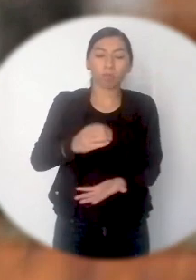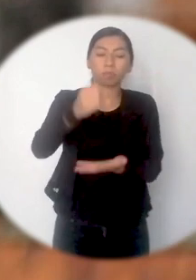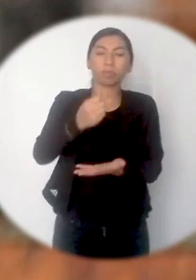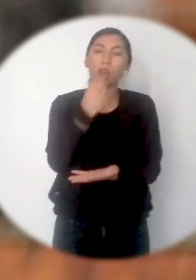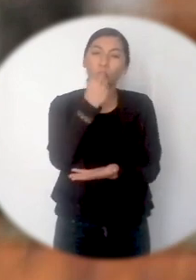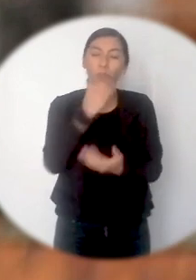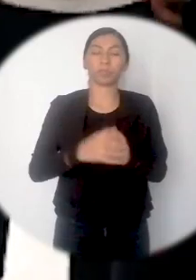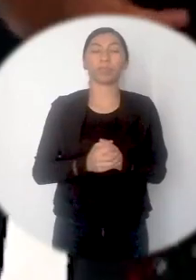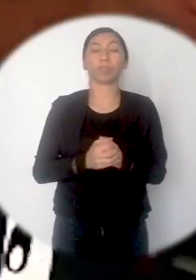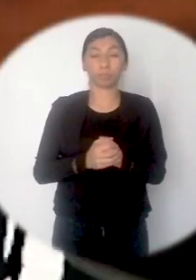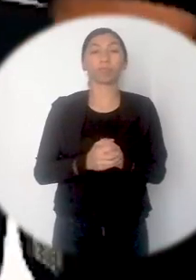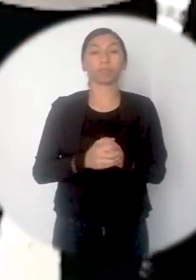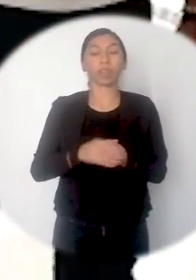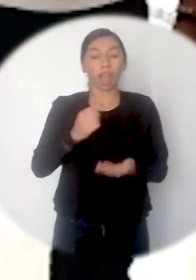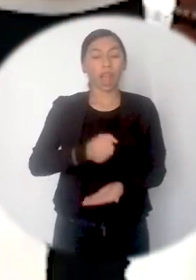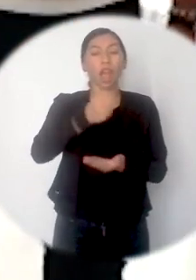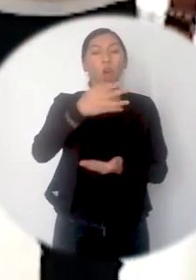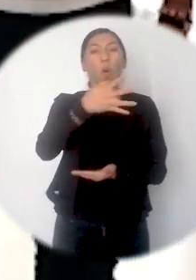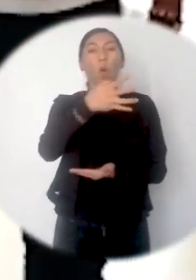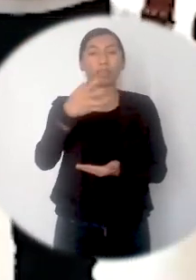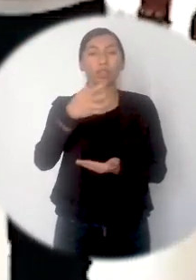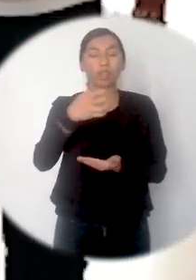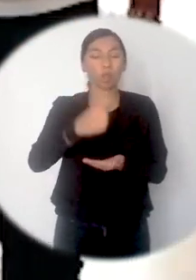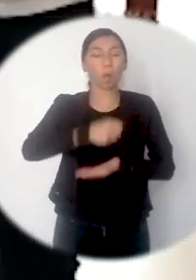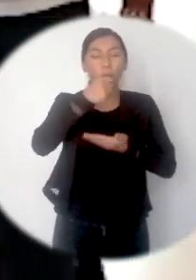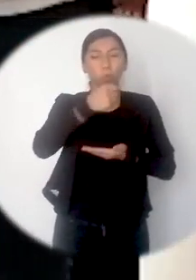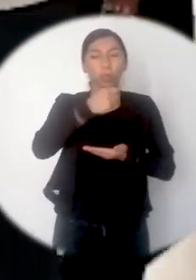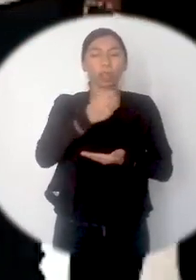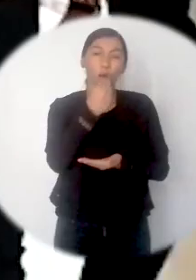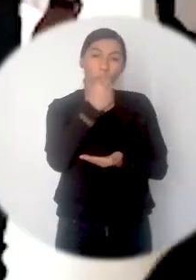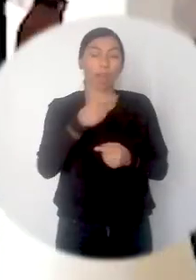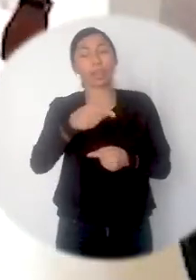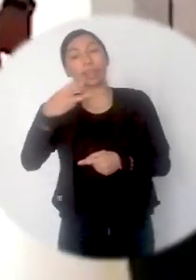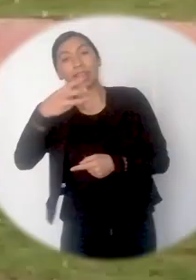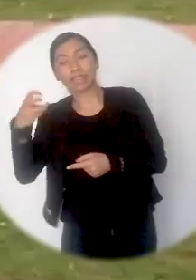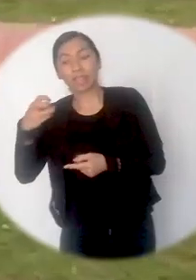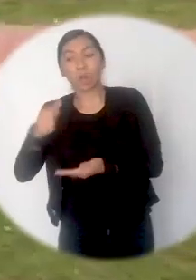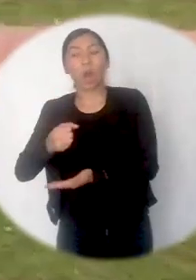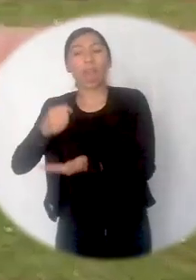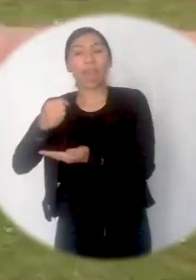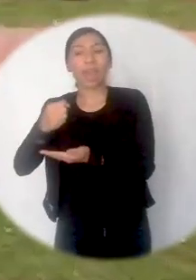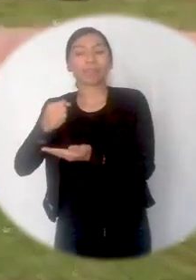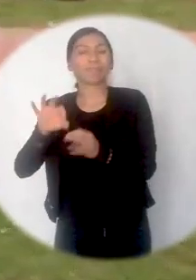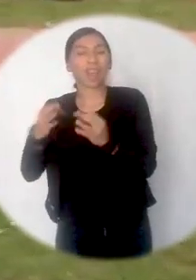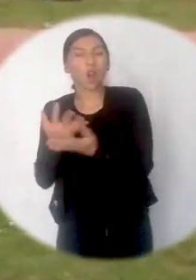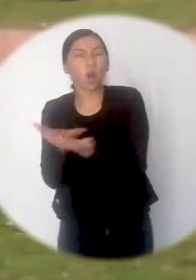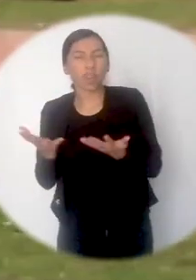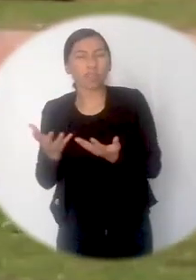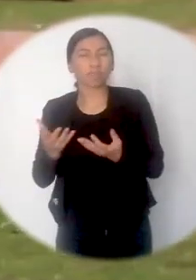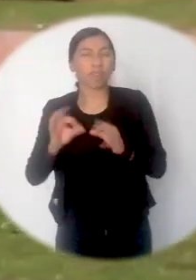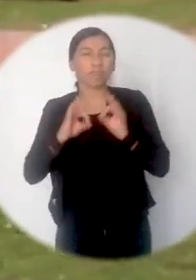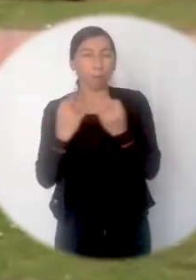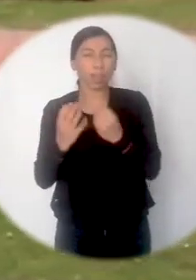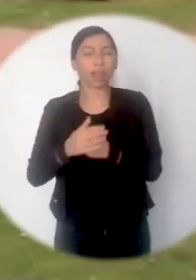alimentarios a víctimas del conflicto. La entidad entregó 400 kits alimentarios y 300 kits familiares, estos últimos donados por la DIAN, a víctimas